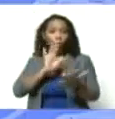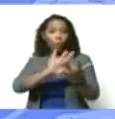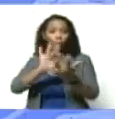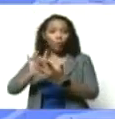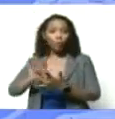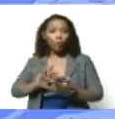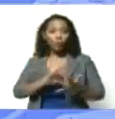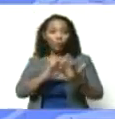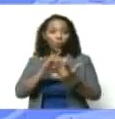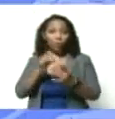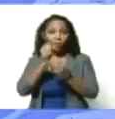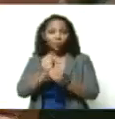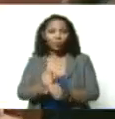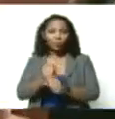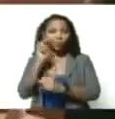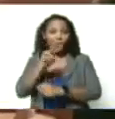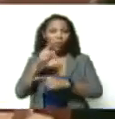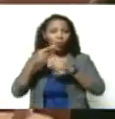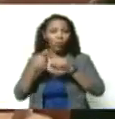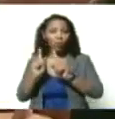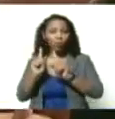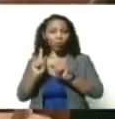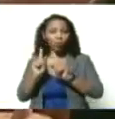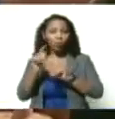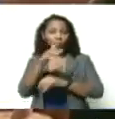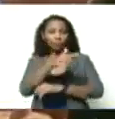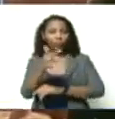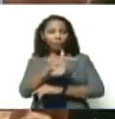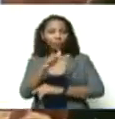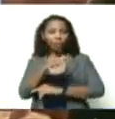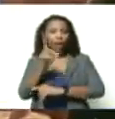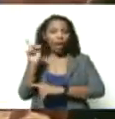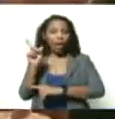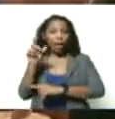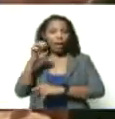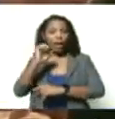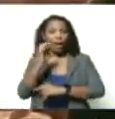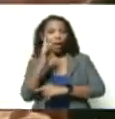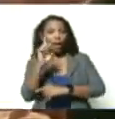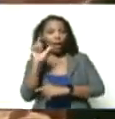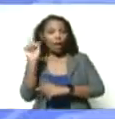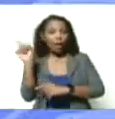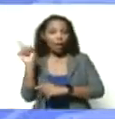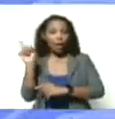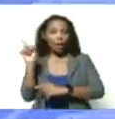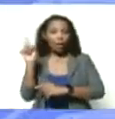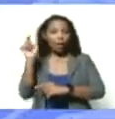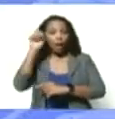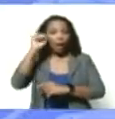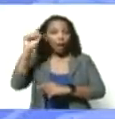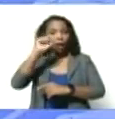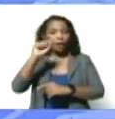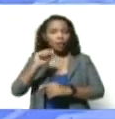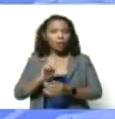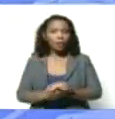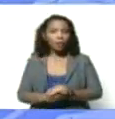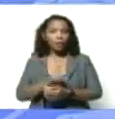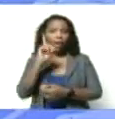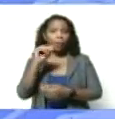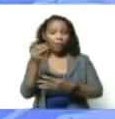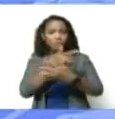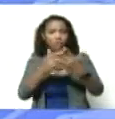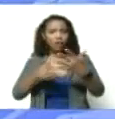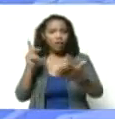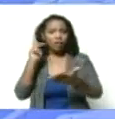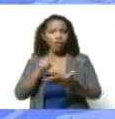día esperemos ver otro parecido a Earle Herrera. Asia Villegas, que también escribió algo que